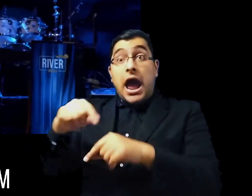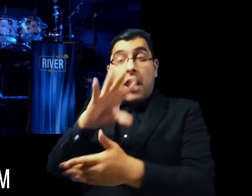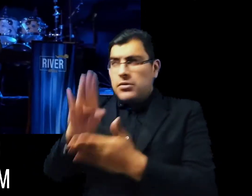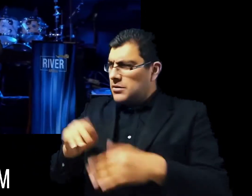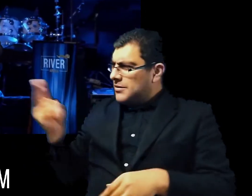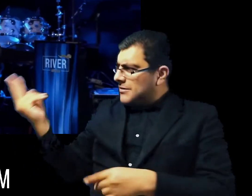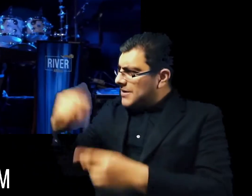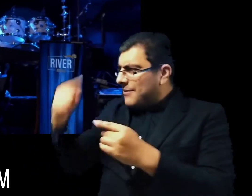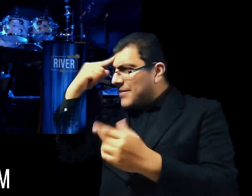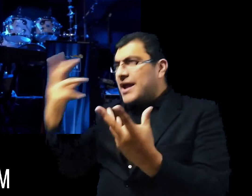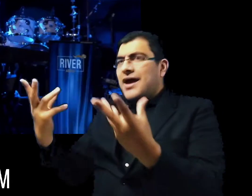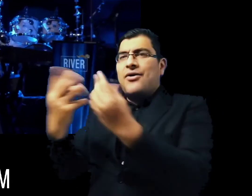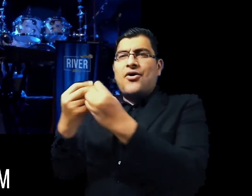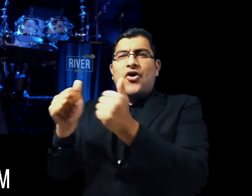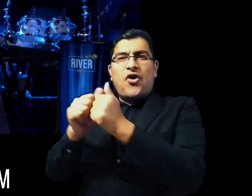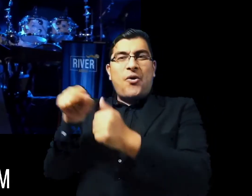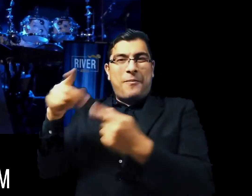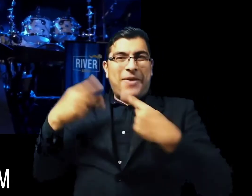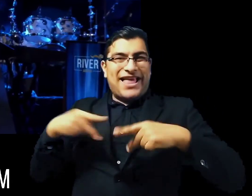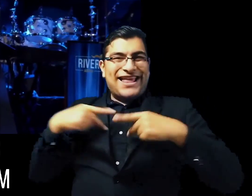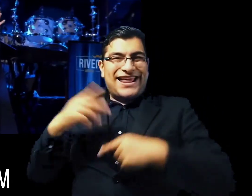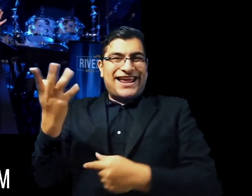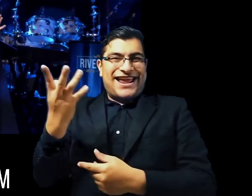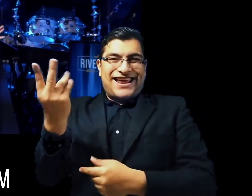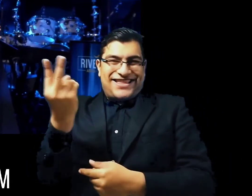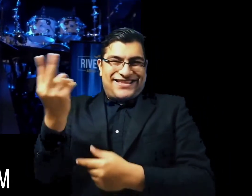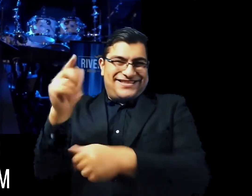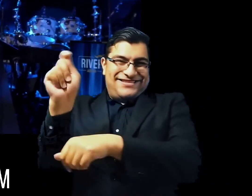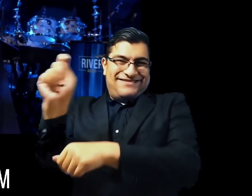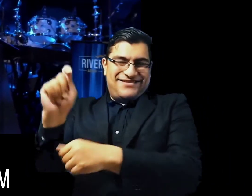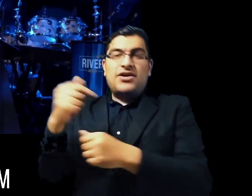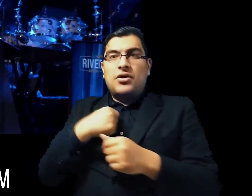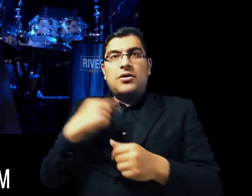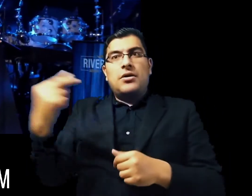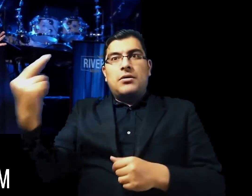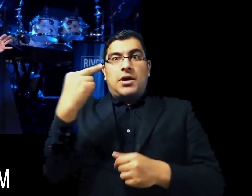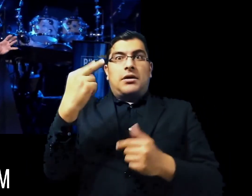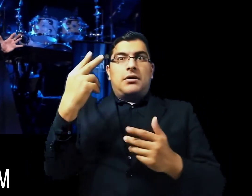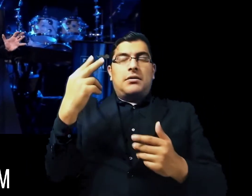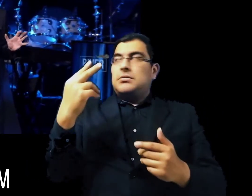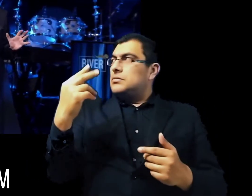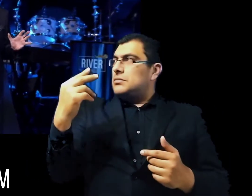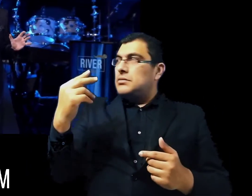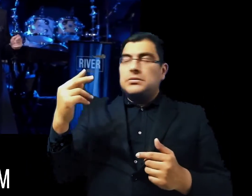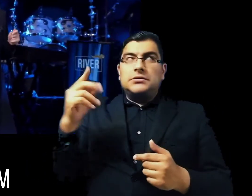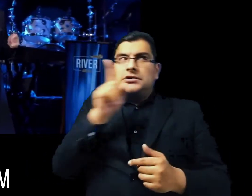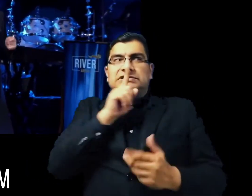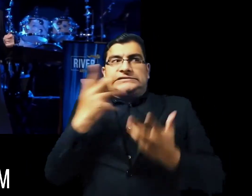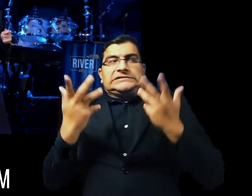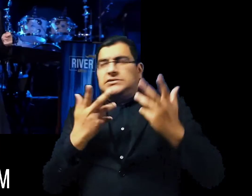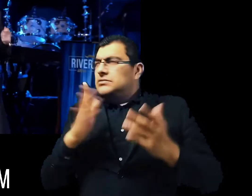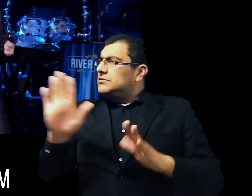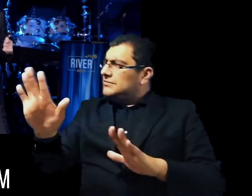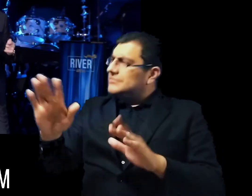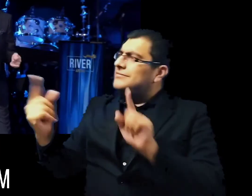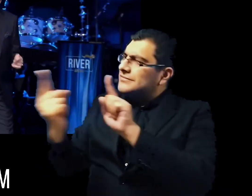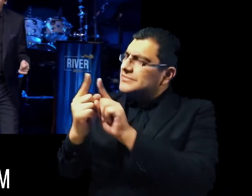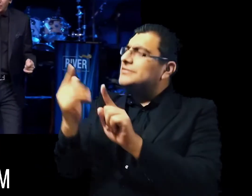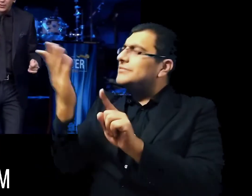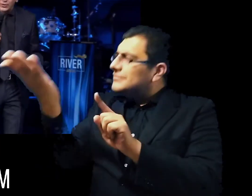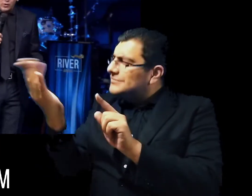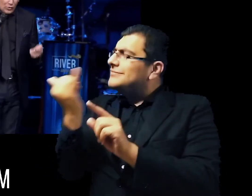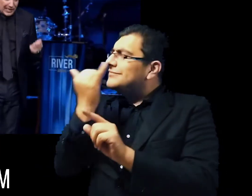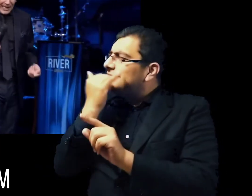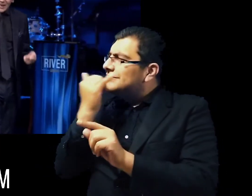vino para estar con quien se casaba. Y cuando me vio, se quedó petrificado. Me acerqué y le digo: te pido un